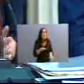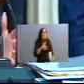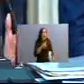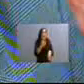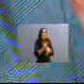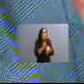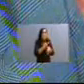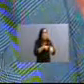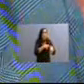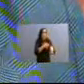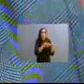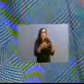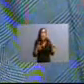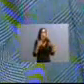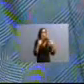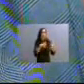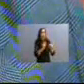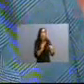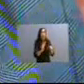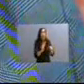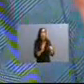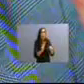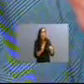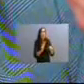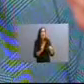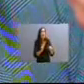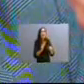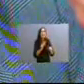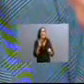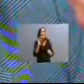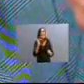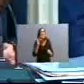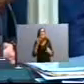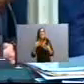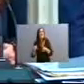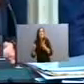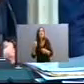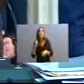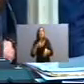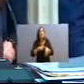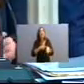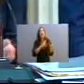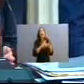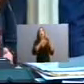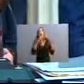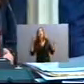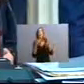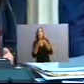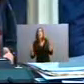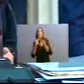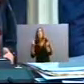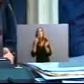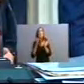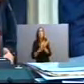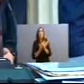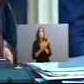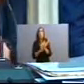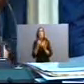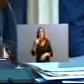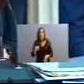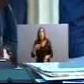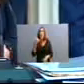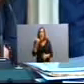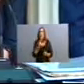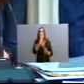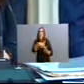hay muchas cosas que se dijeron, se hicieron y que yo creo que pueden ayudar a develar la verdad. Con